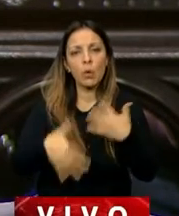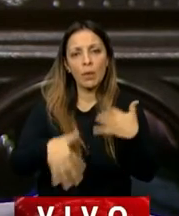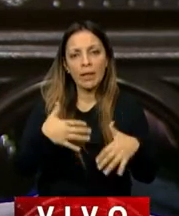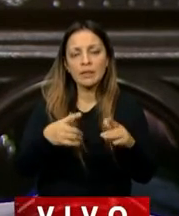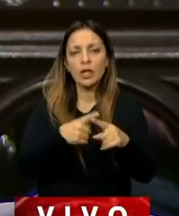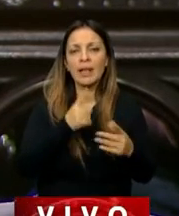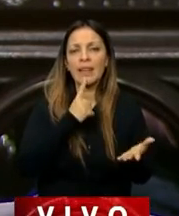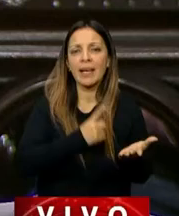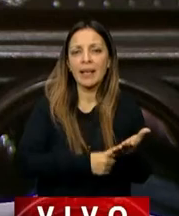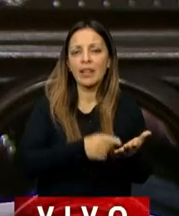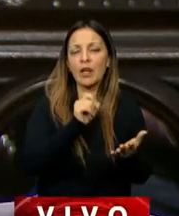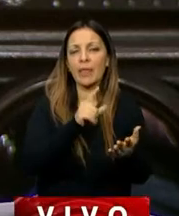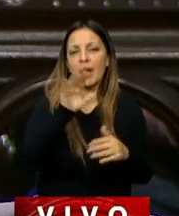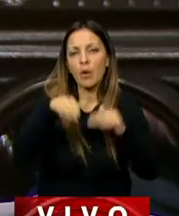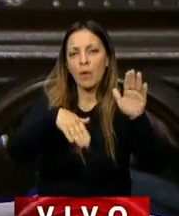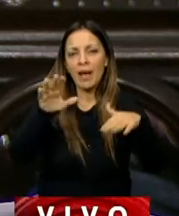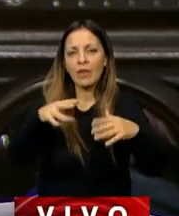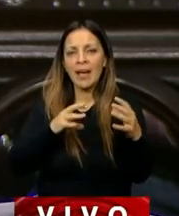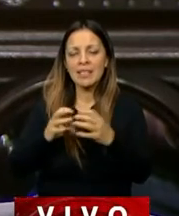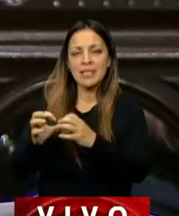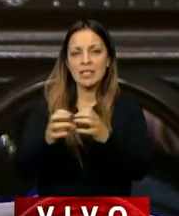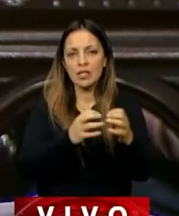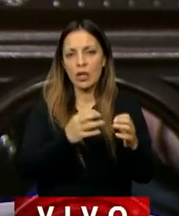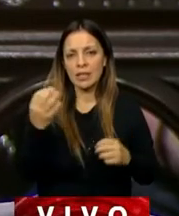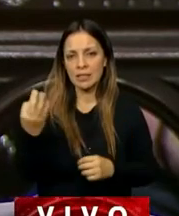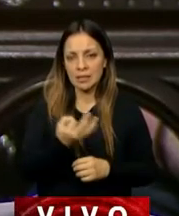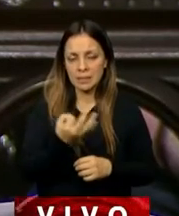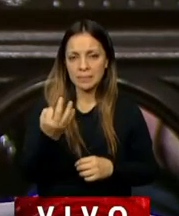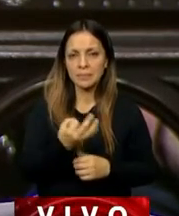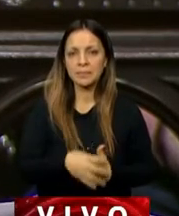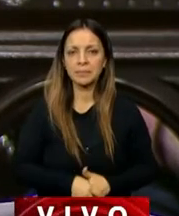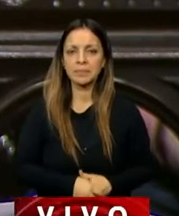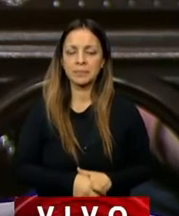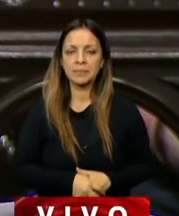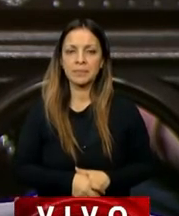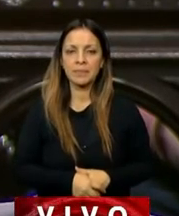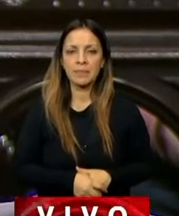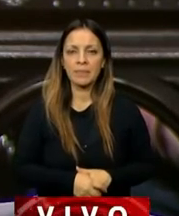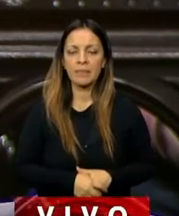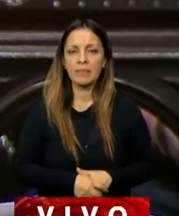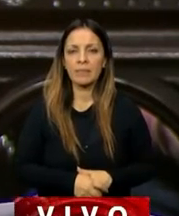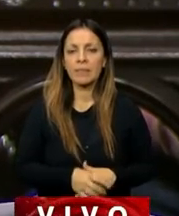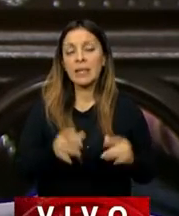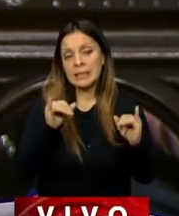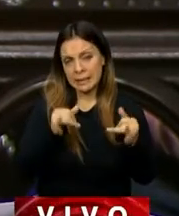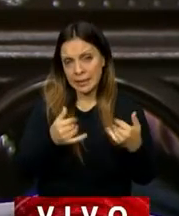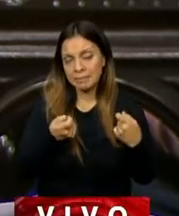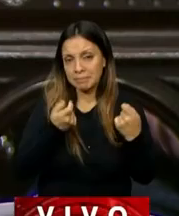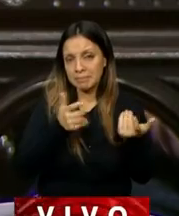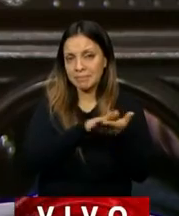en el decreto de convocatoria a sesiones extraordinarias. Lo subsana